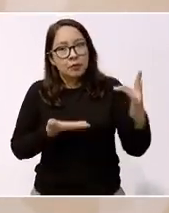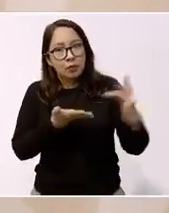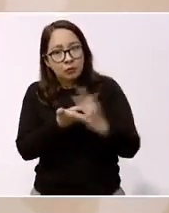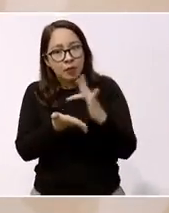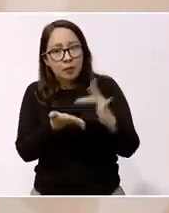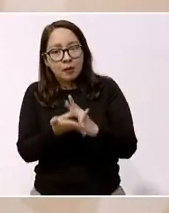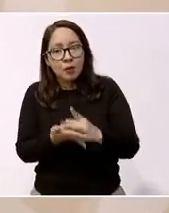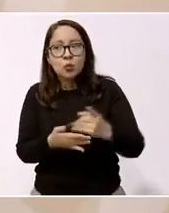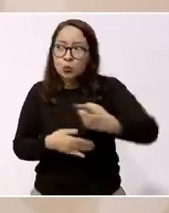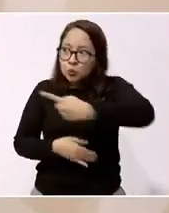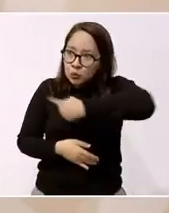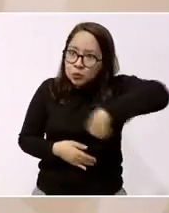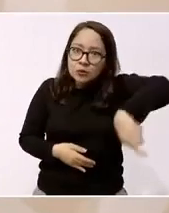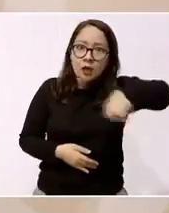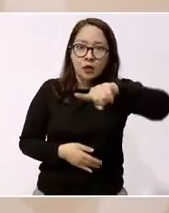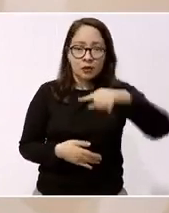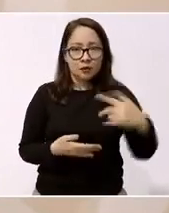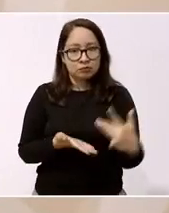ahí abajo?